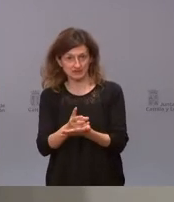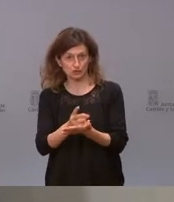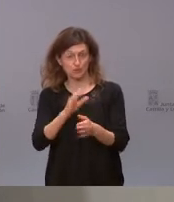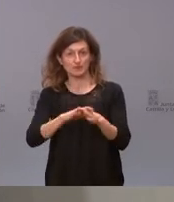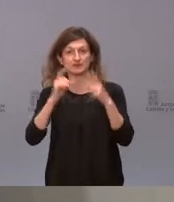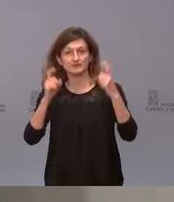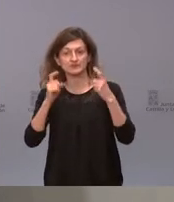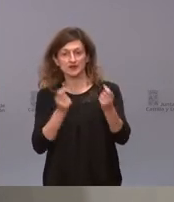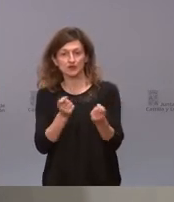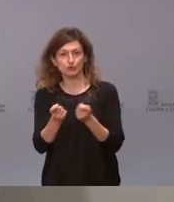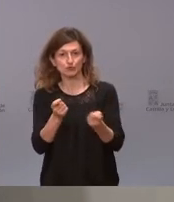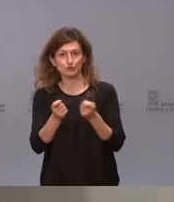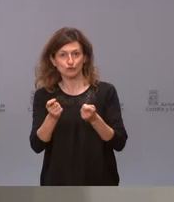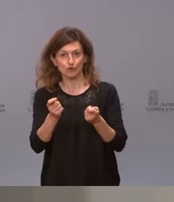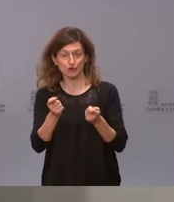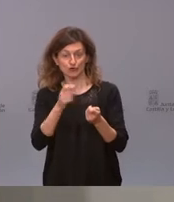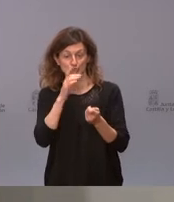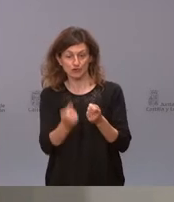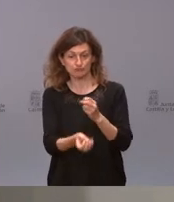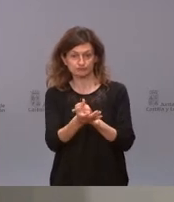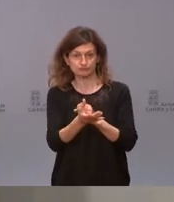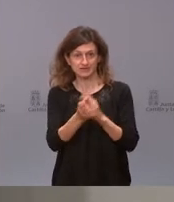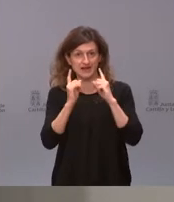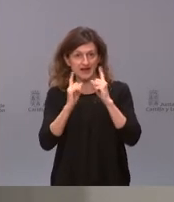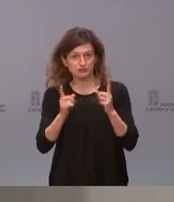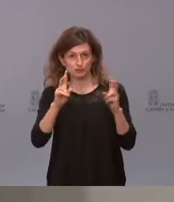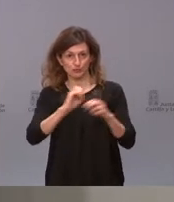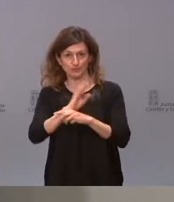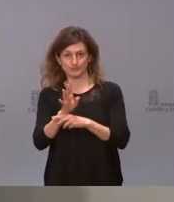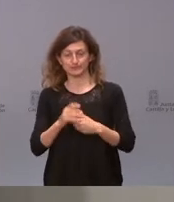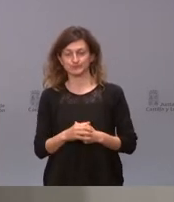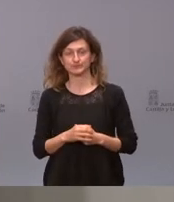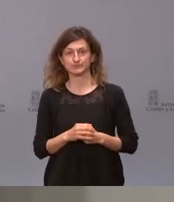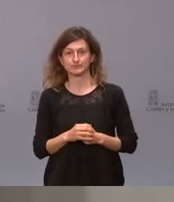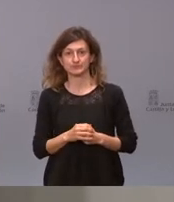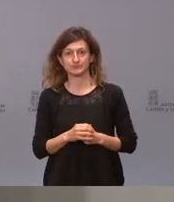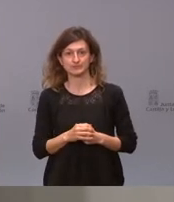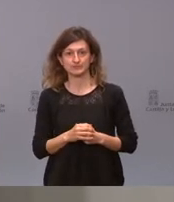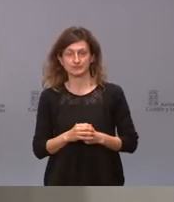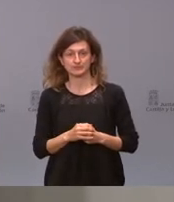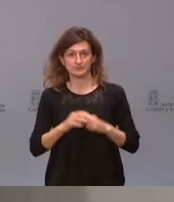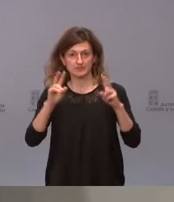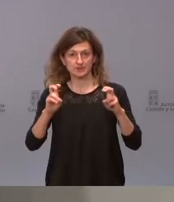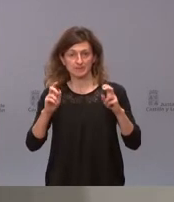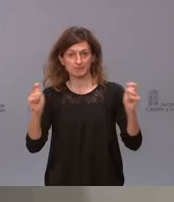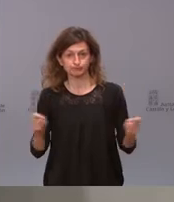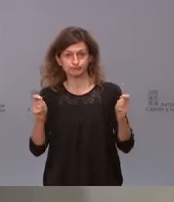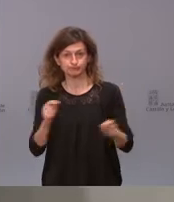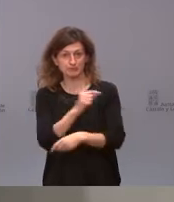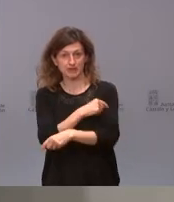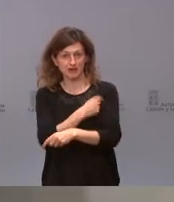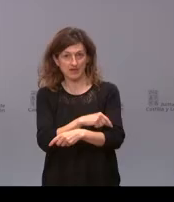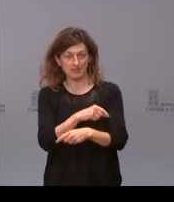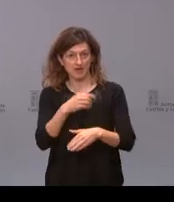intentar controlar la aparición de los nuevos casos de coronavirus en relación al avance de la campaña de vacunación hay que